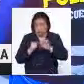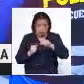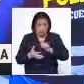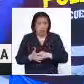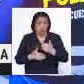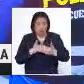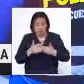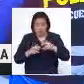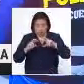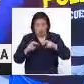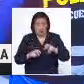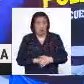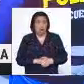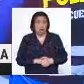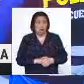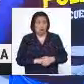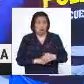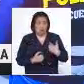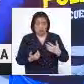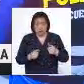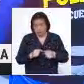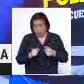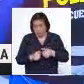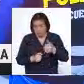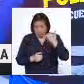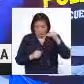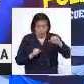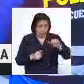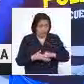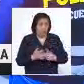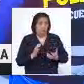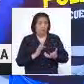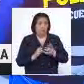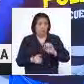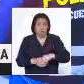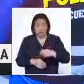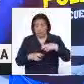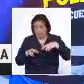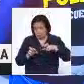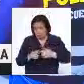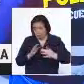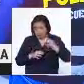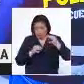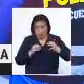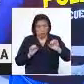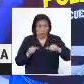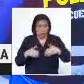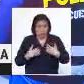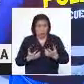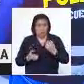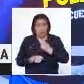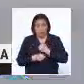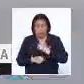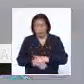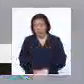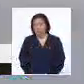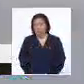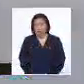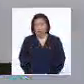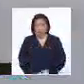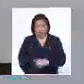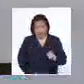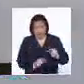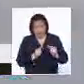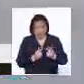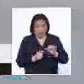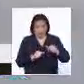el proceso investigatorio. Tenemos los teléfonos que los vamos a trabajar, estamos pidiendo la autorización judicial para poder hacer nuestro trabajo como debe ser. Esta mafia